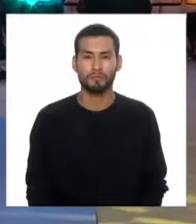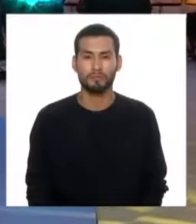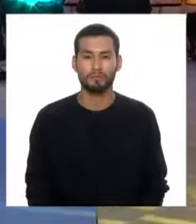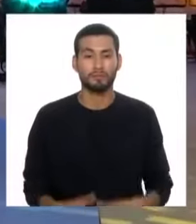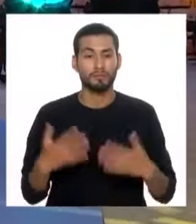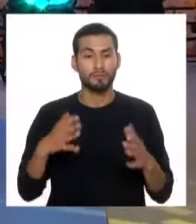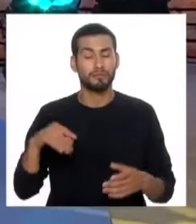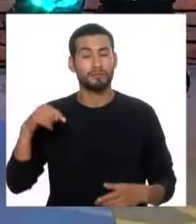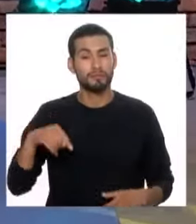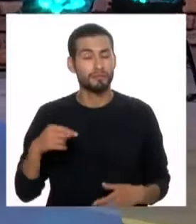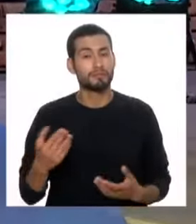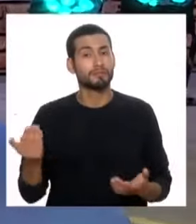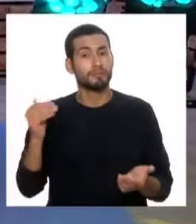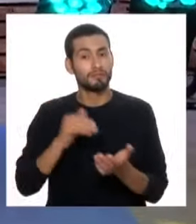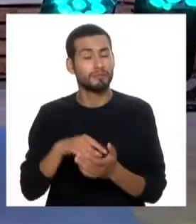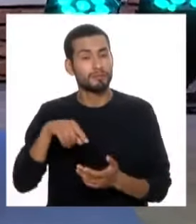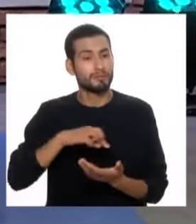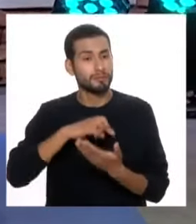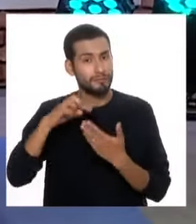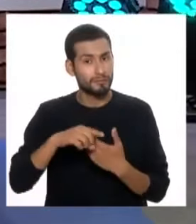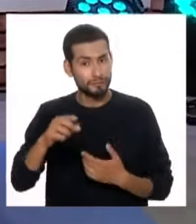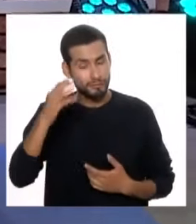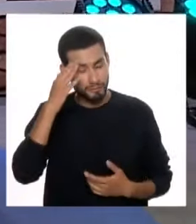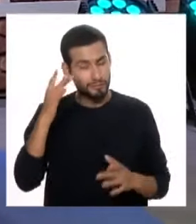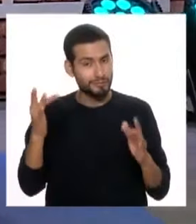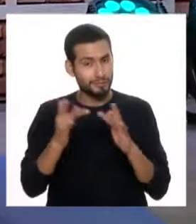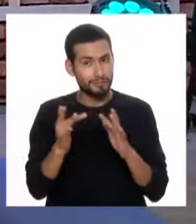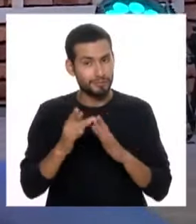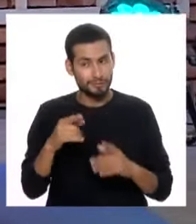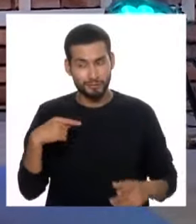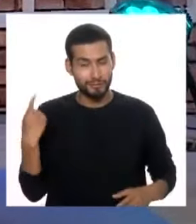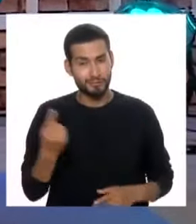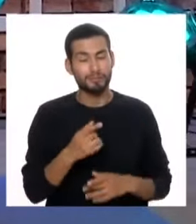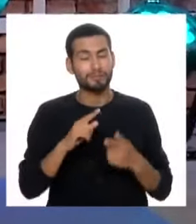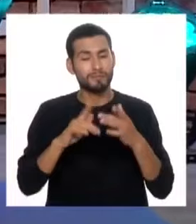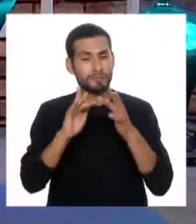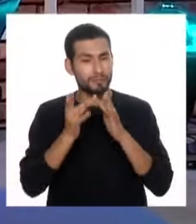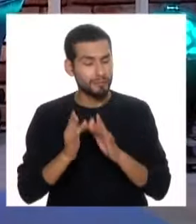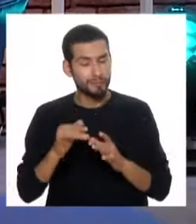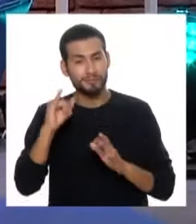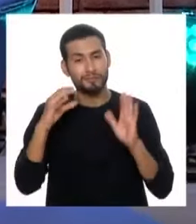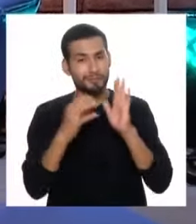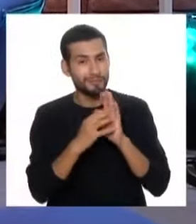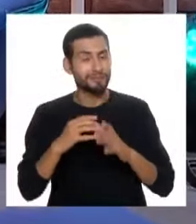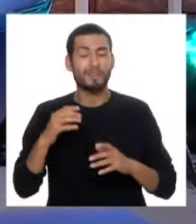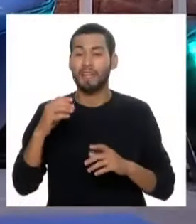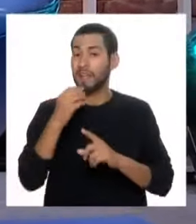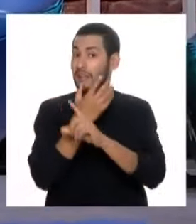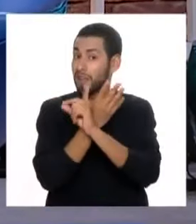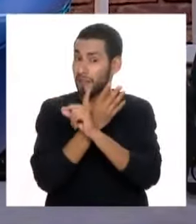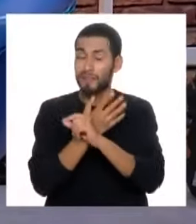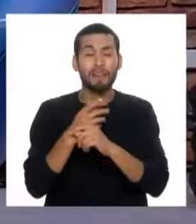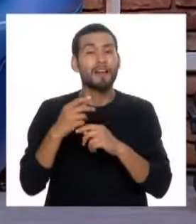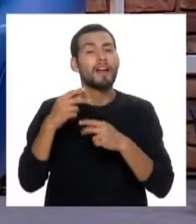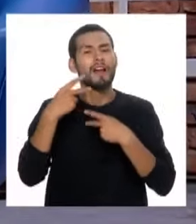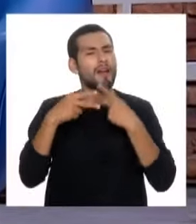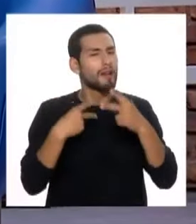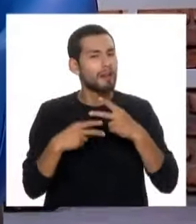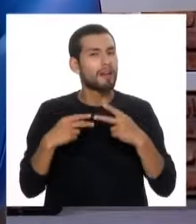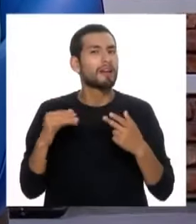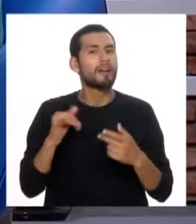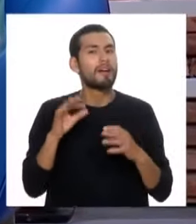Y ya estamos de regreso en el programa. Ya sabes que te conectas con nosotros en redes sociales, en Instagram, en TikTok y también en Facebook